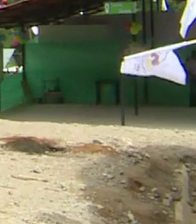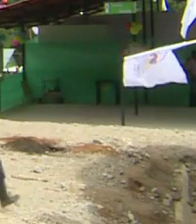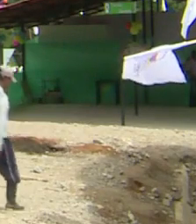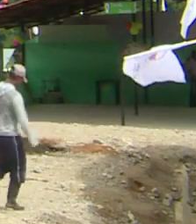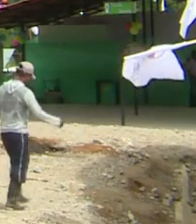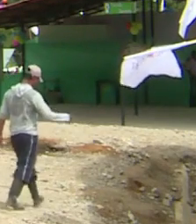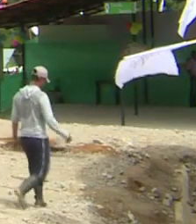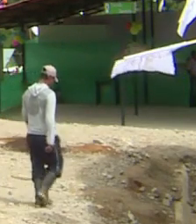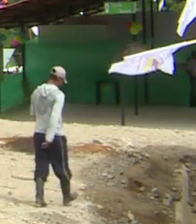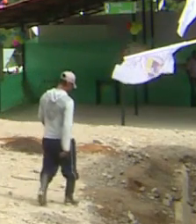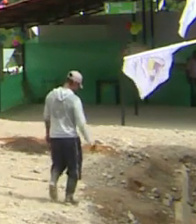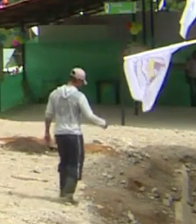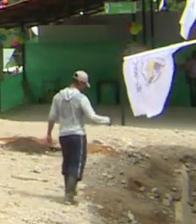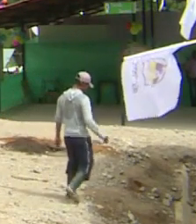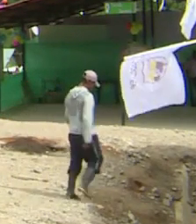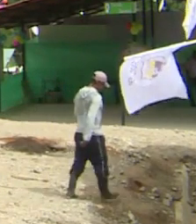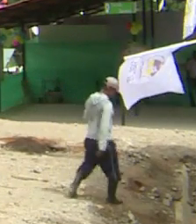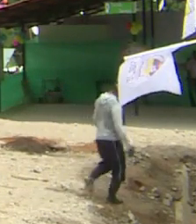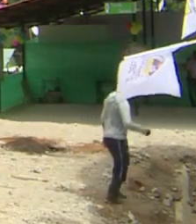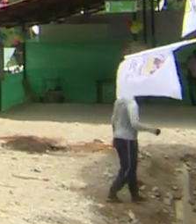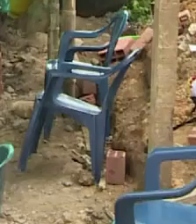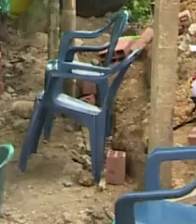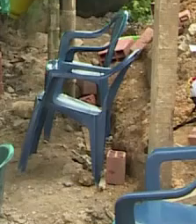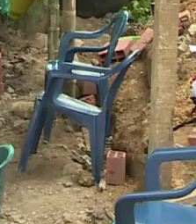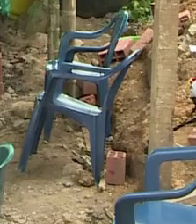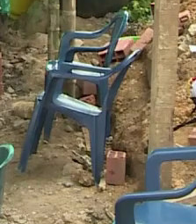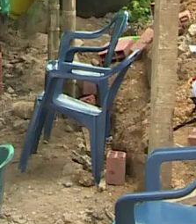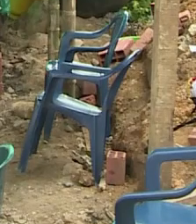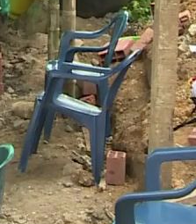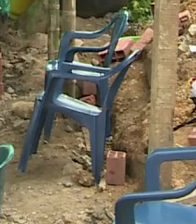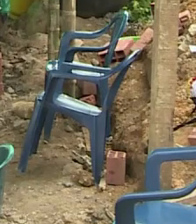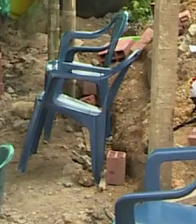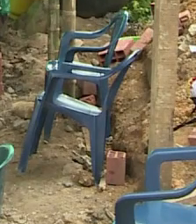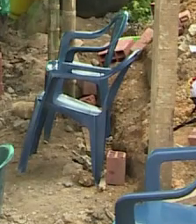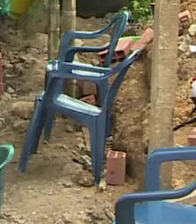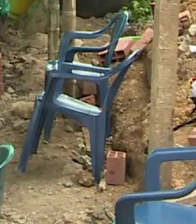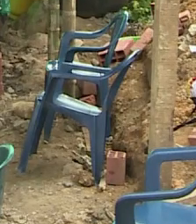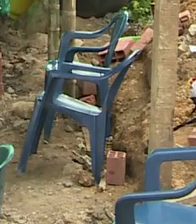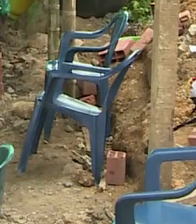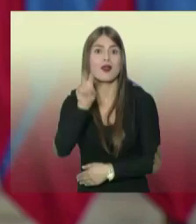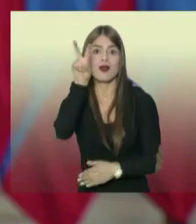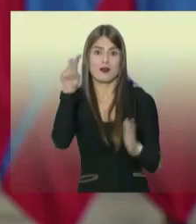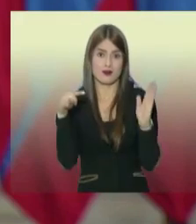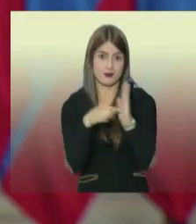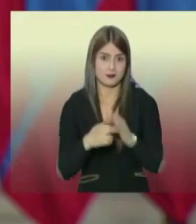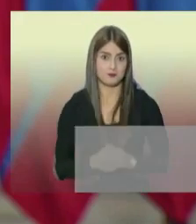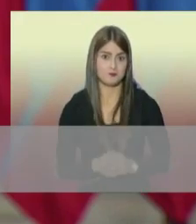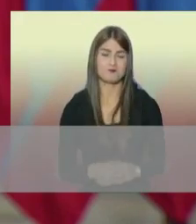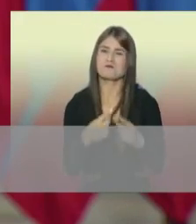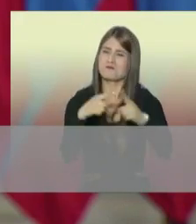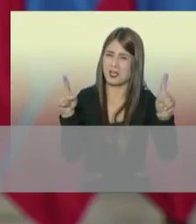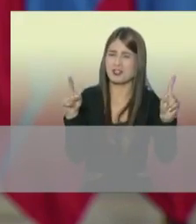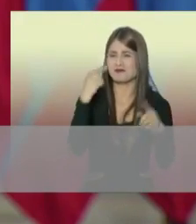construcción de zonas veredales así lo anunció el lunes el presidente de Colombia Juan Manuel Santos debido a los